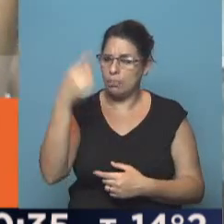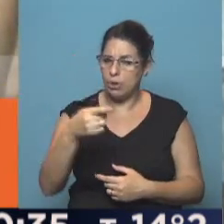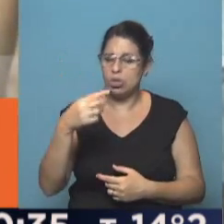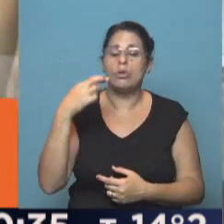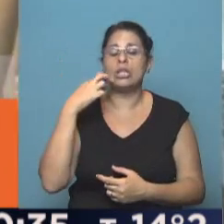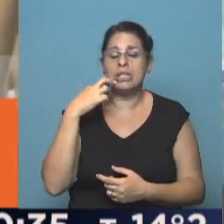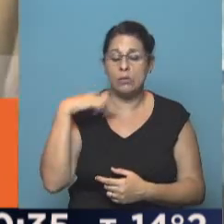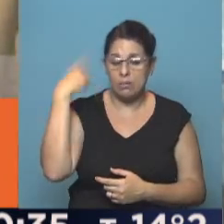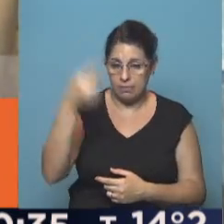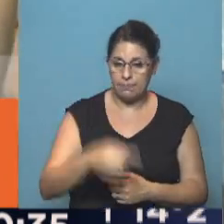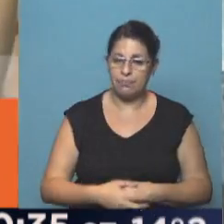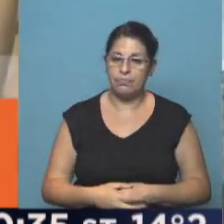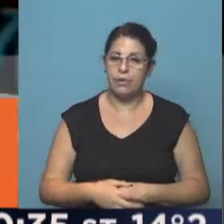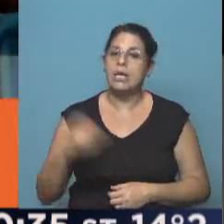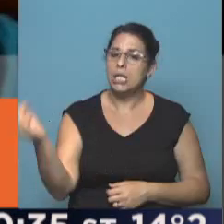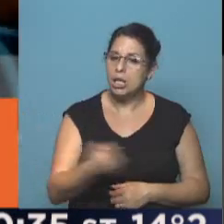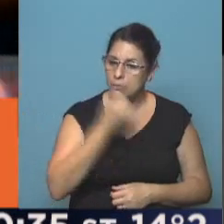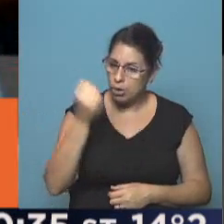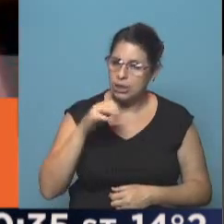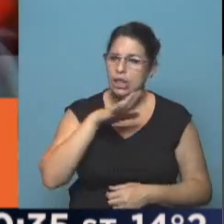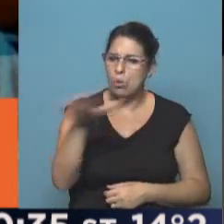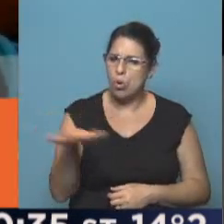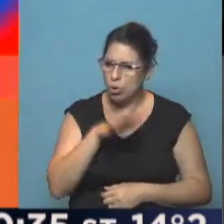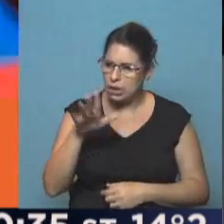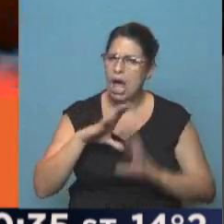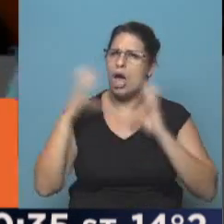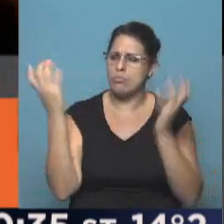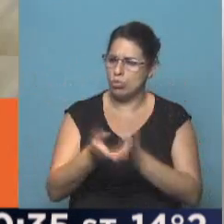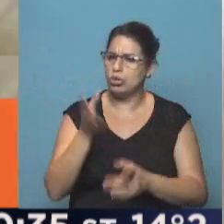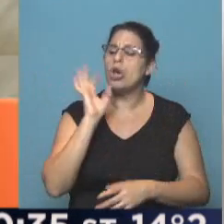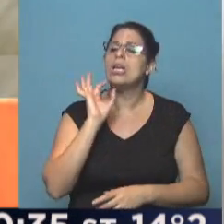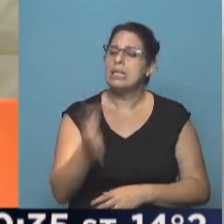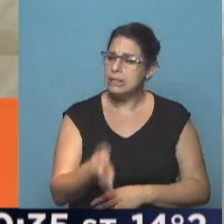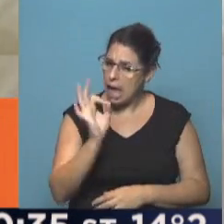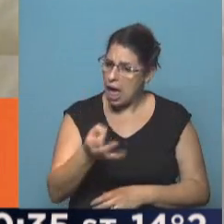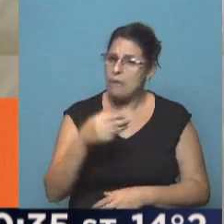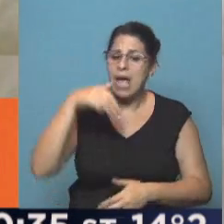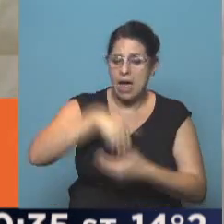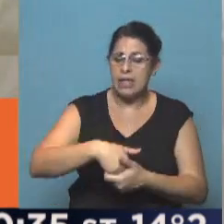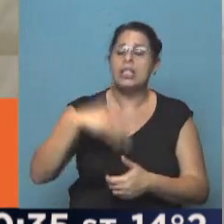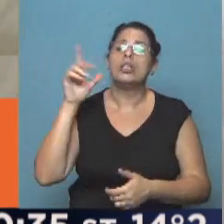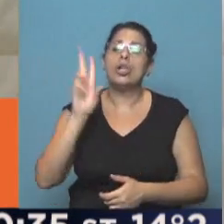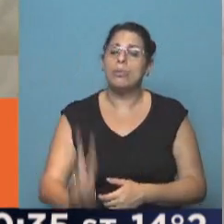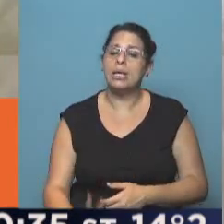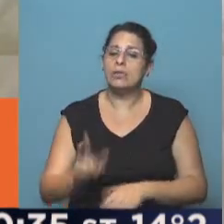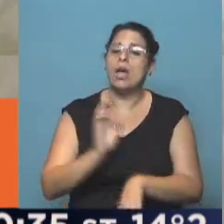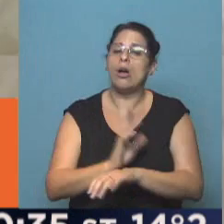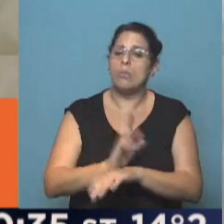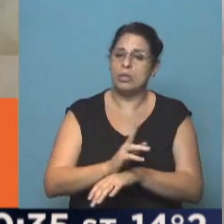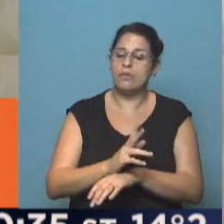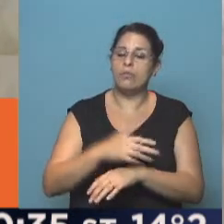19. Es importante que la comunidad internacional sepa que en Venezuela hubo, continúa y sigue un golpe de